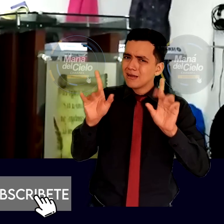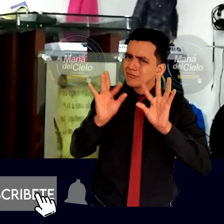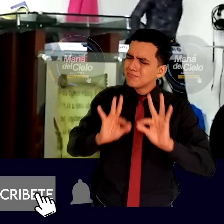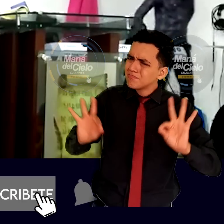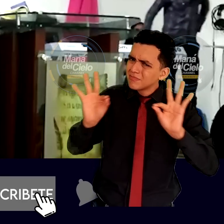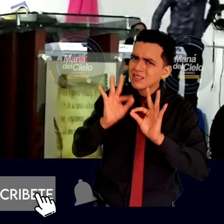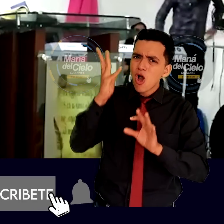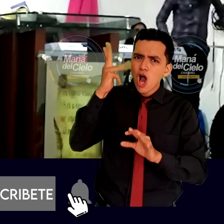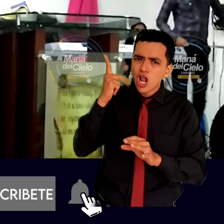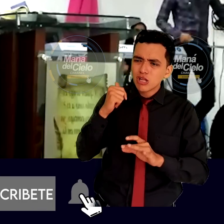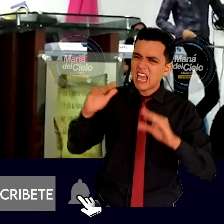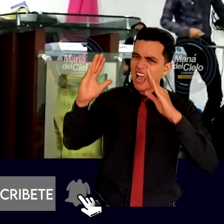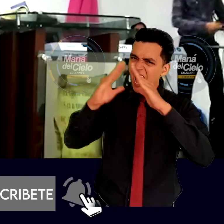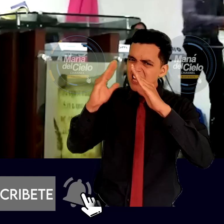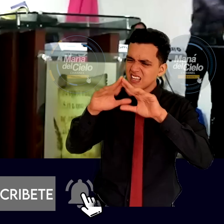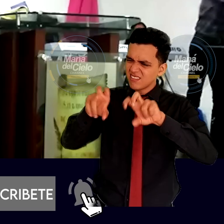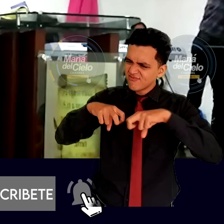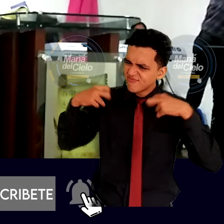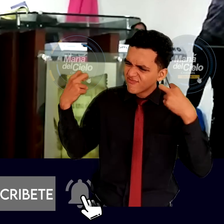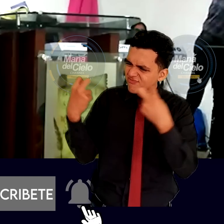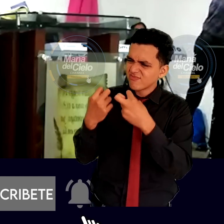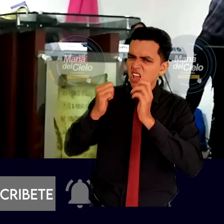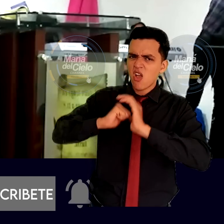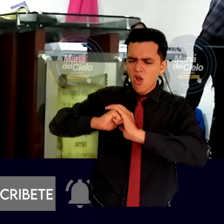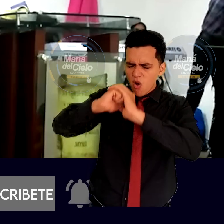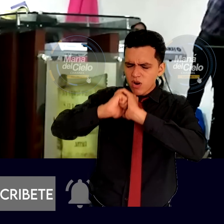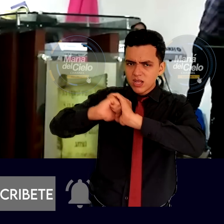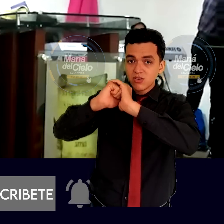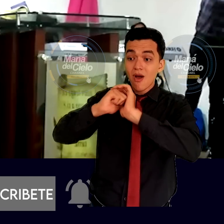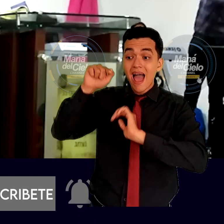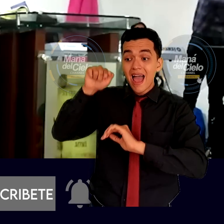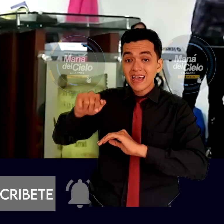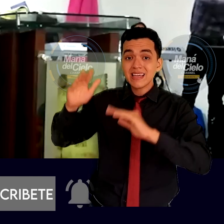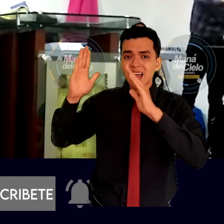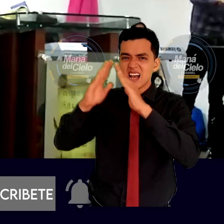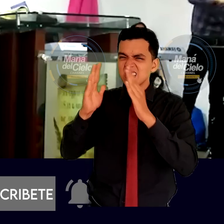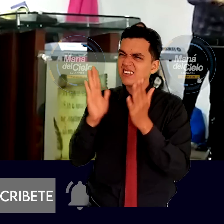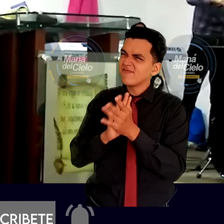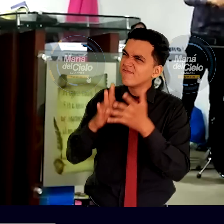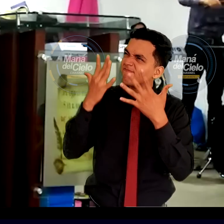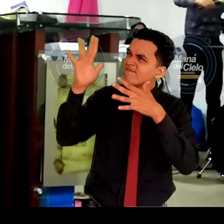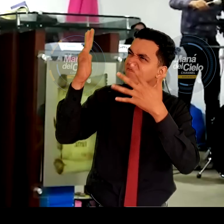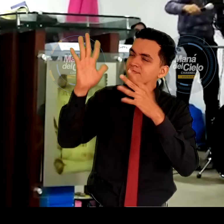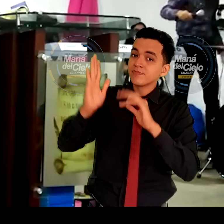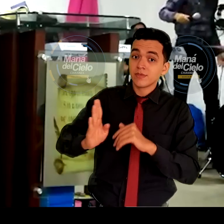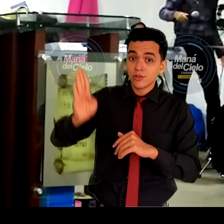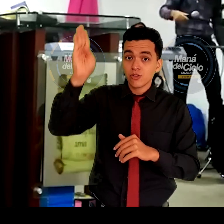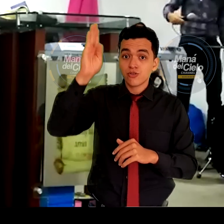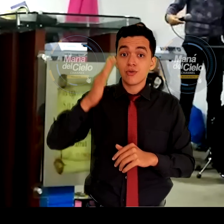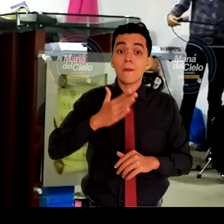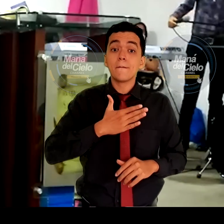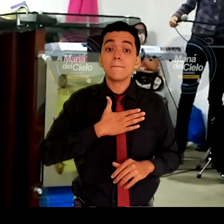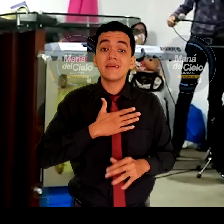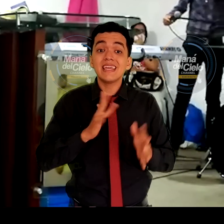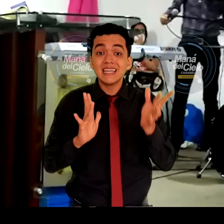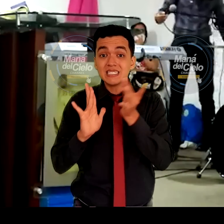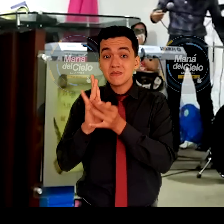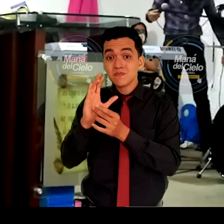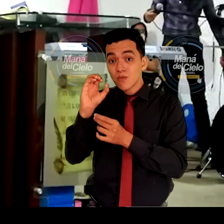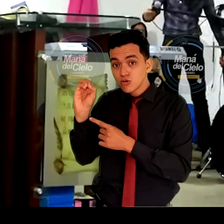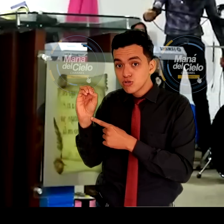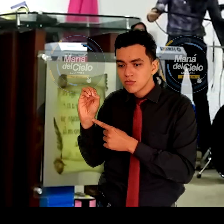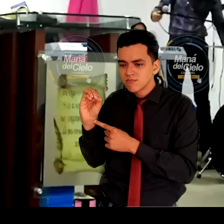palabra, fue la oración. En mi casa se le hacía culto a Dios. Y mi esposo le enseñó a su hijo